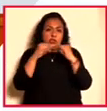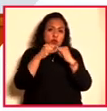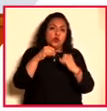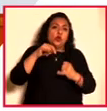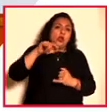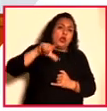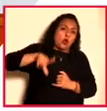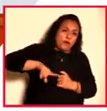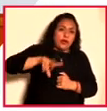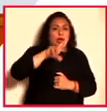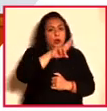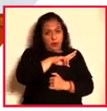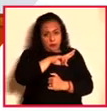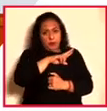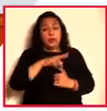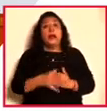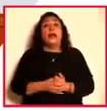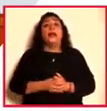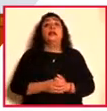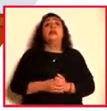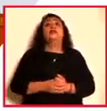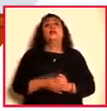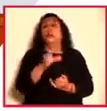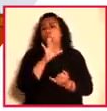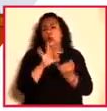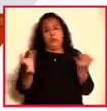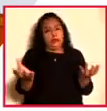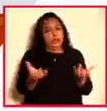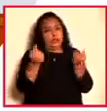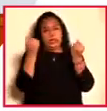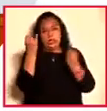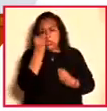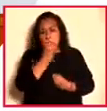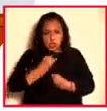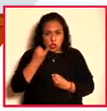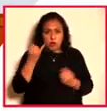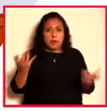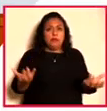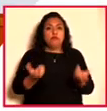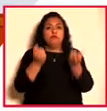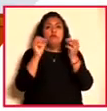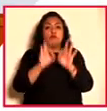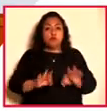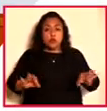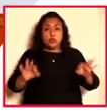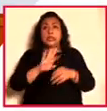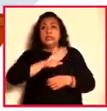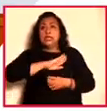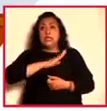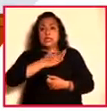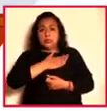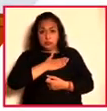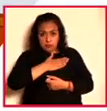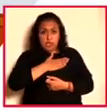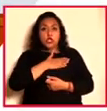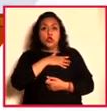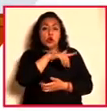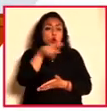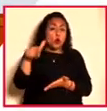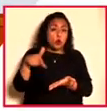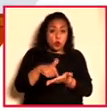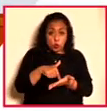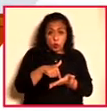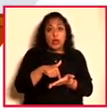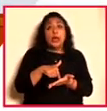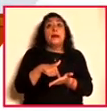privadas. Finalmente es rescatar el idioma, finalmente es rescatar la importancia del español en un lugar, sobre todo